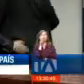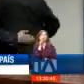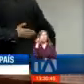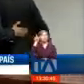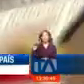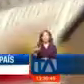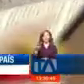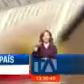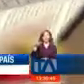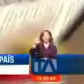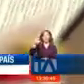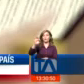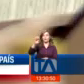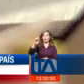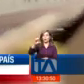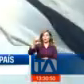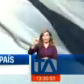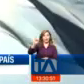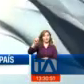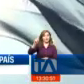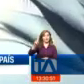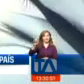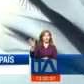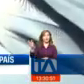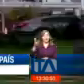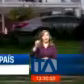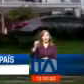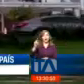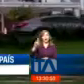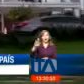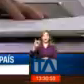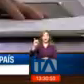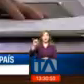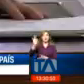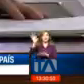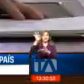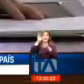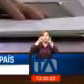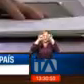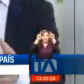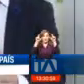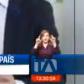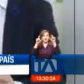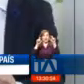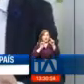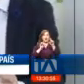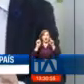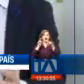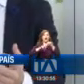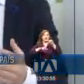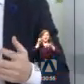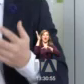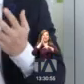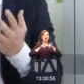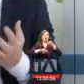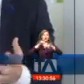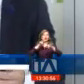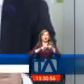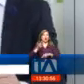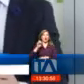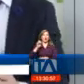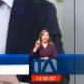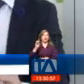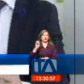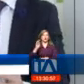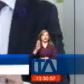Félix Martín, que es el representante de la empresa Odebrecht para América Latina. Tenemos vinculados,